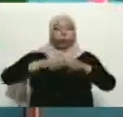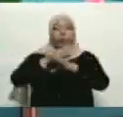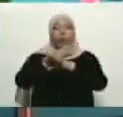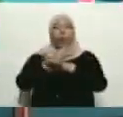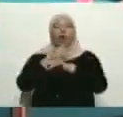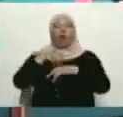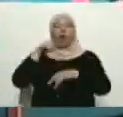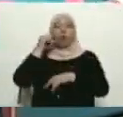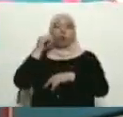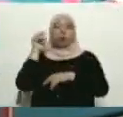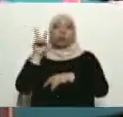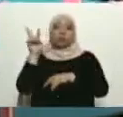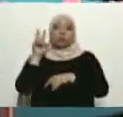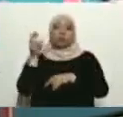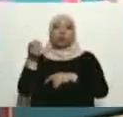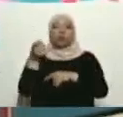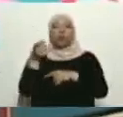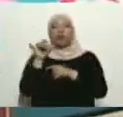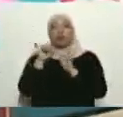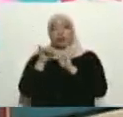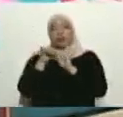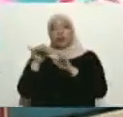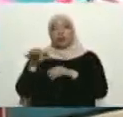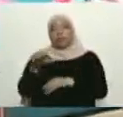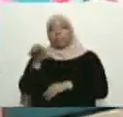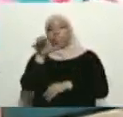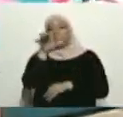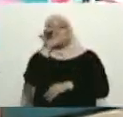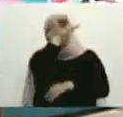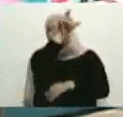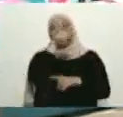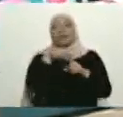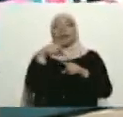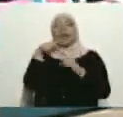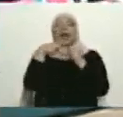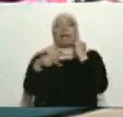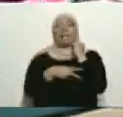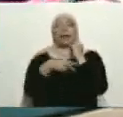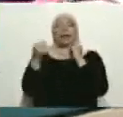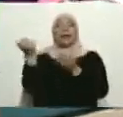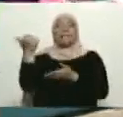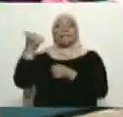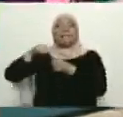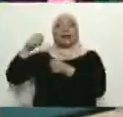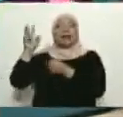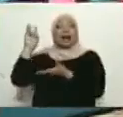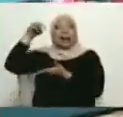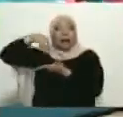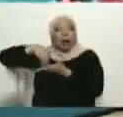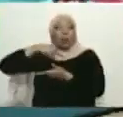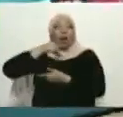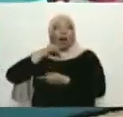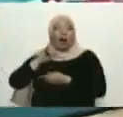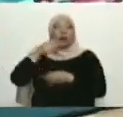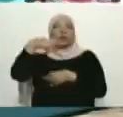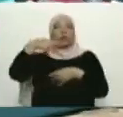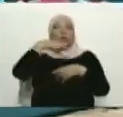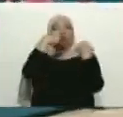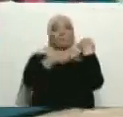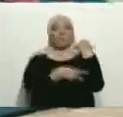paraira repano que lo tenemos acá a patemingo el Henry pitier el parque Henry pitier en el estado aragua bellísimo